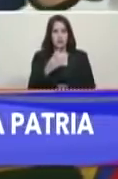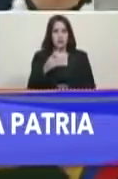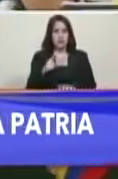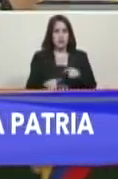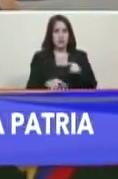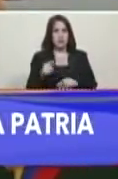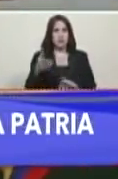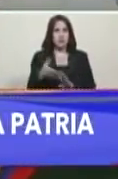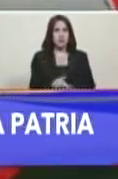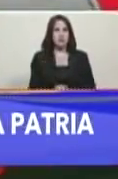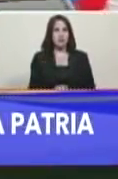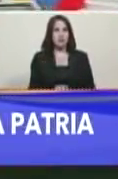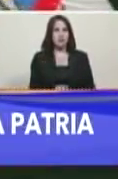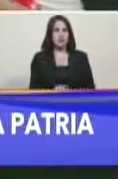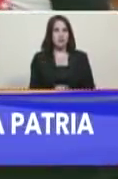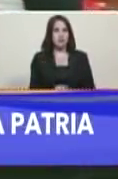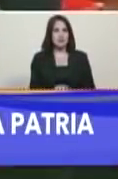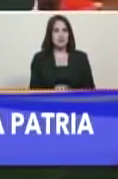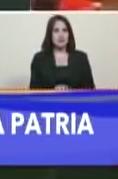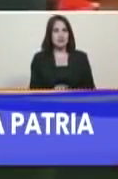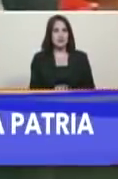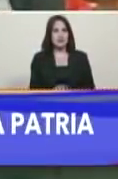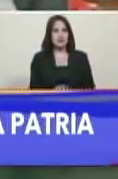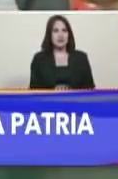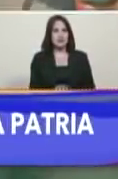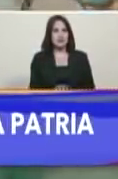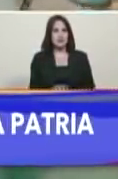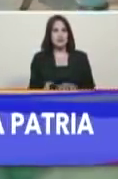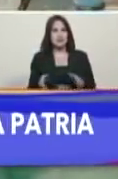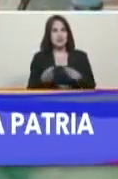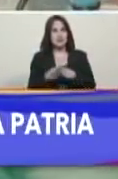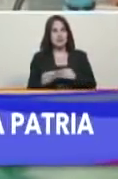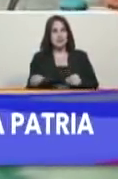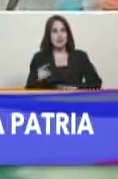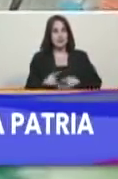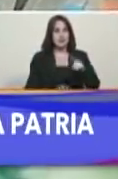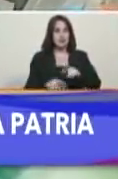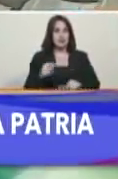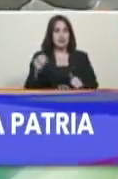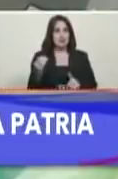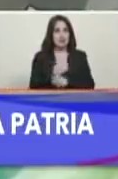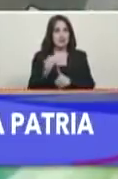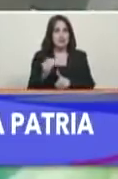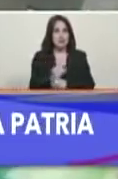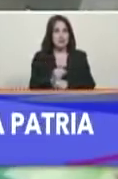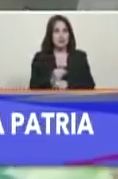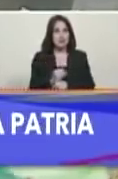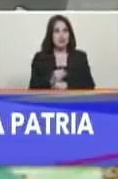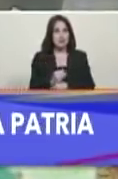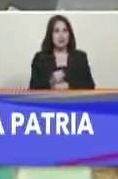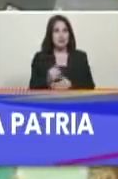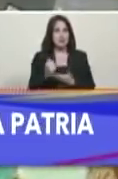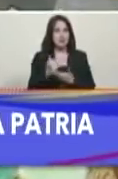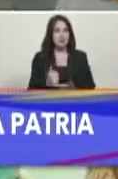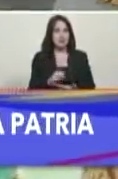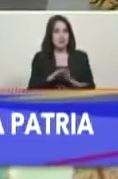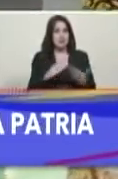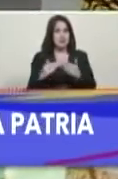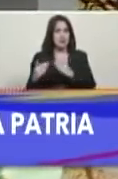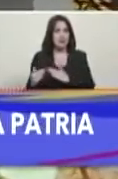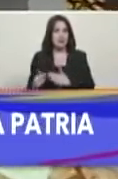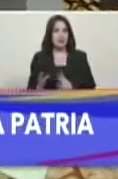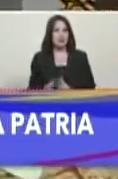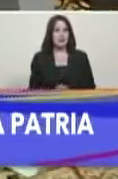identificar en el territorio todos los comercios que se encuentran en la comunidad, como